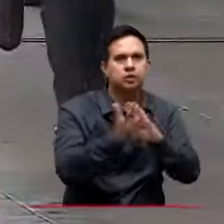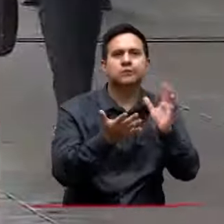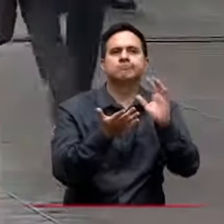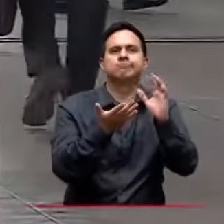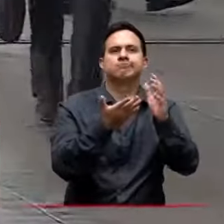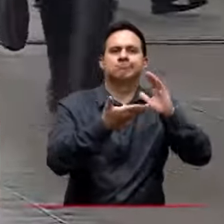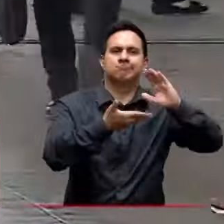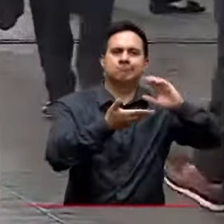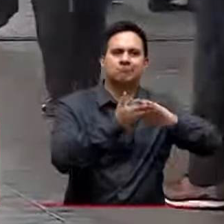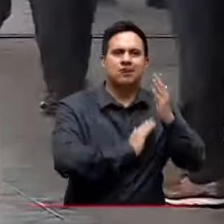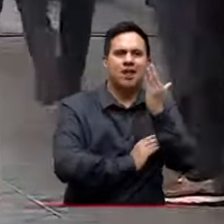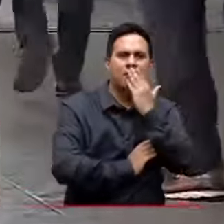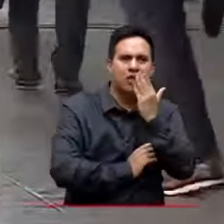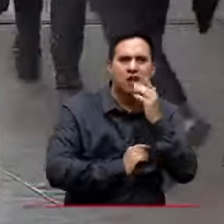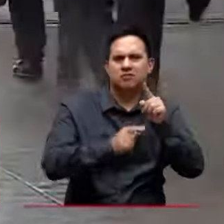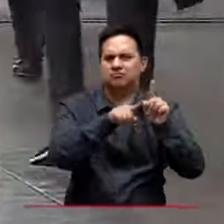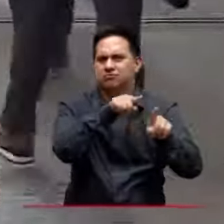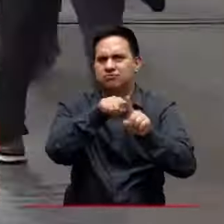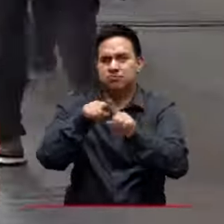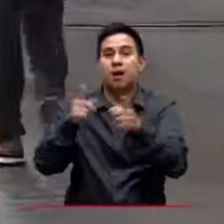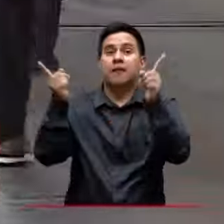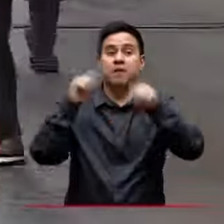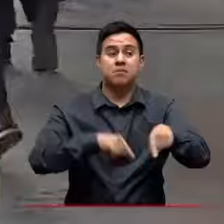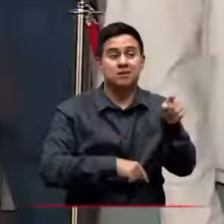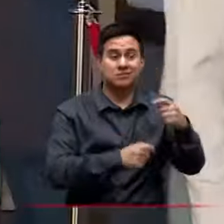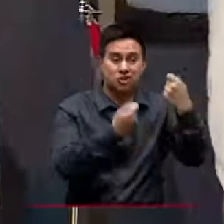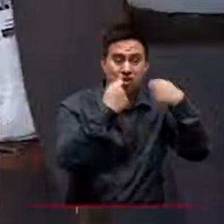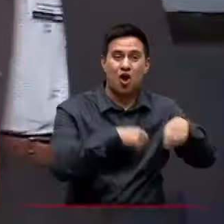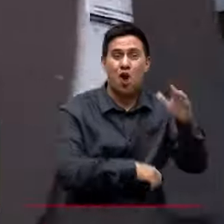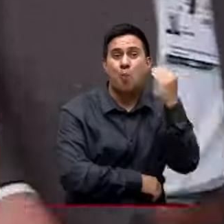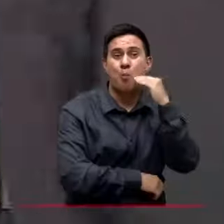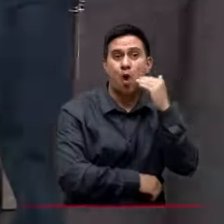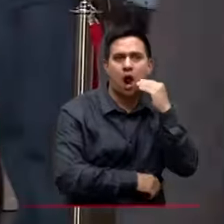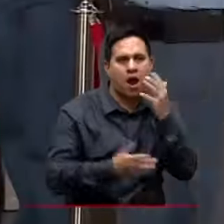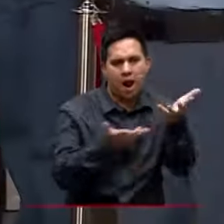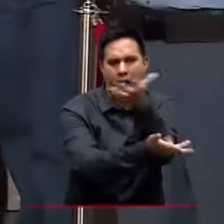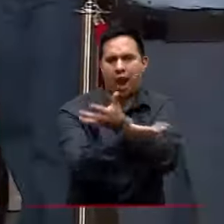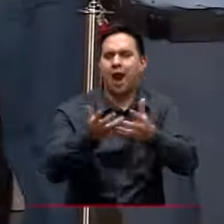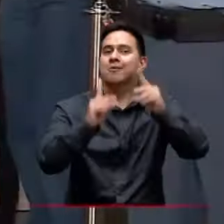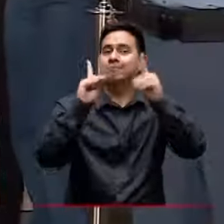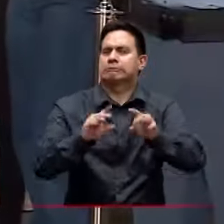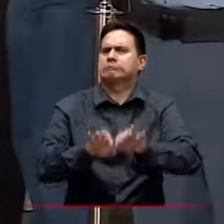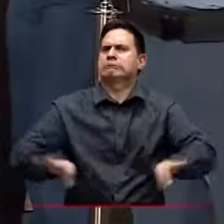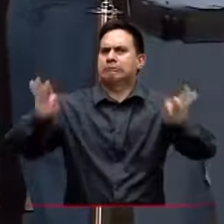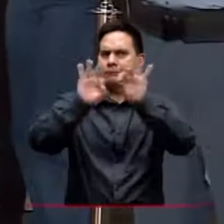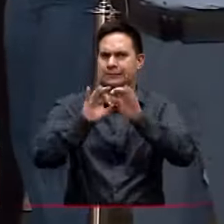afrodescendientes y el rol de la mujer para la toma de decisiones en el marco de las conversaciones.